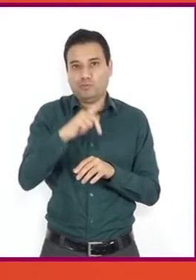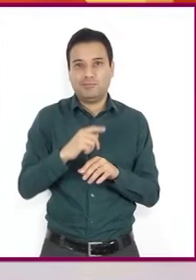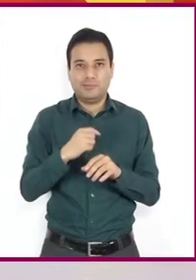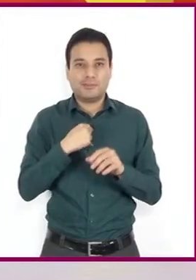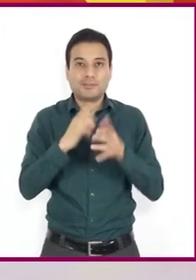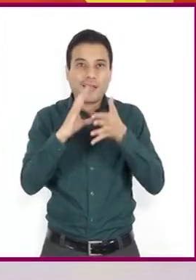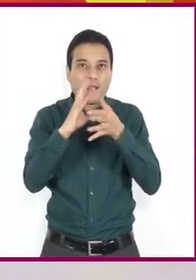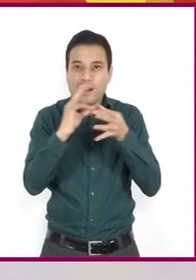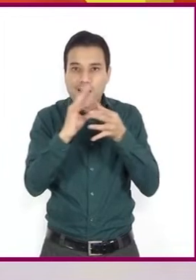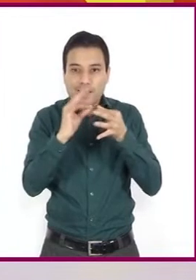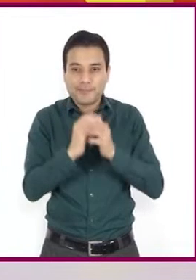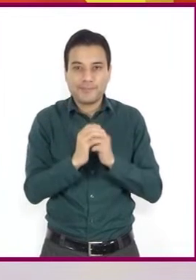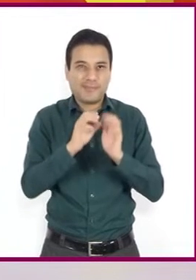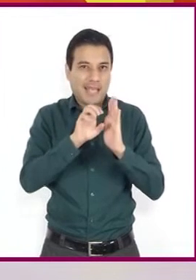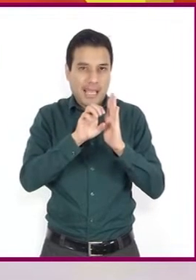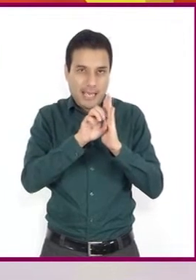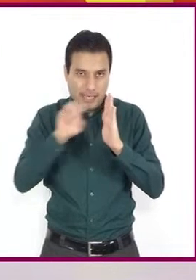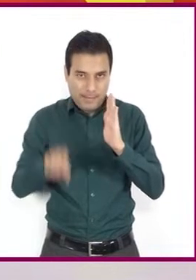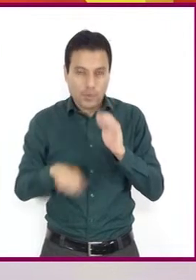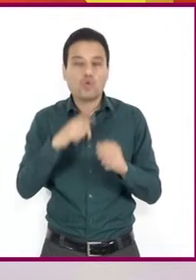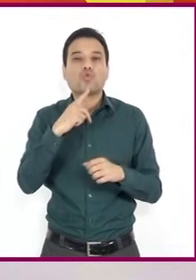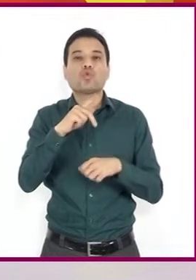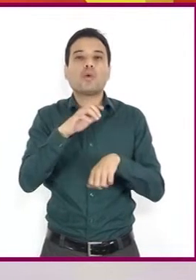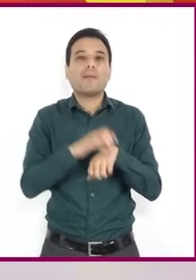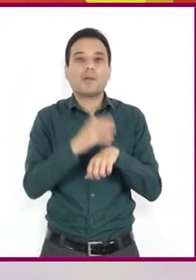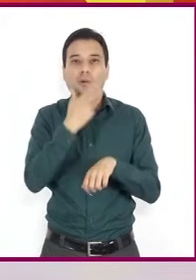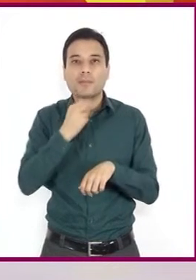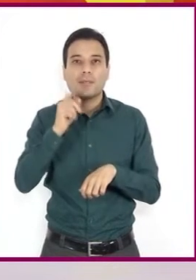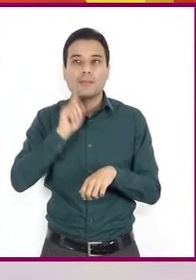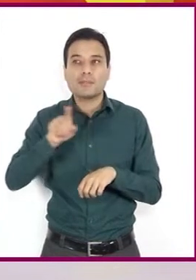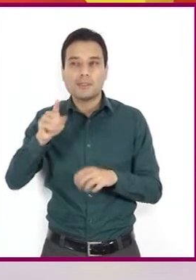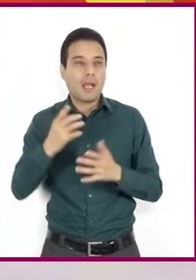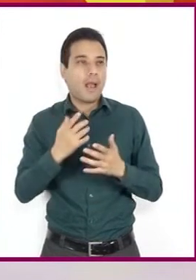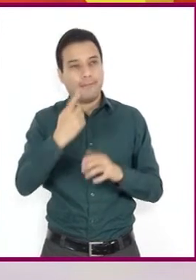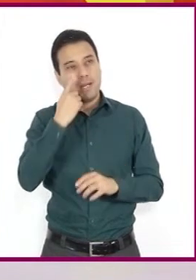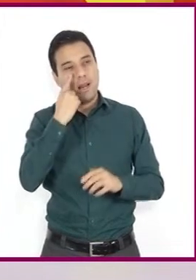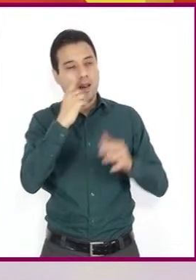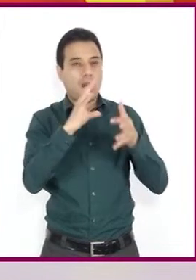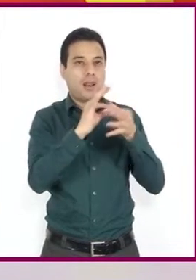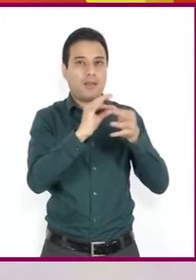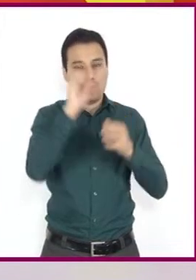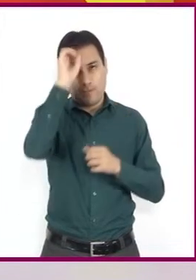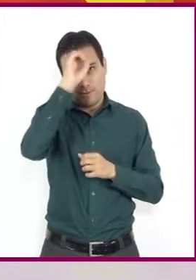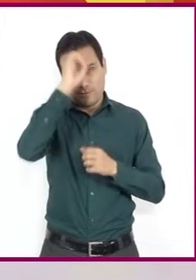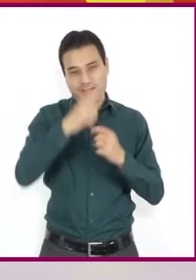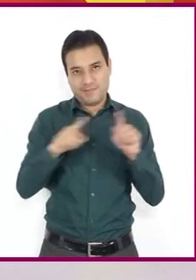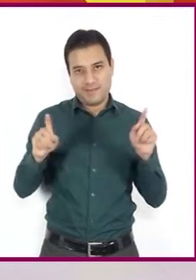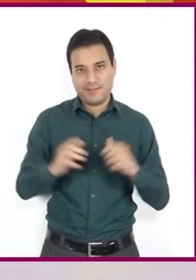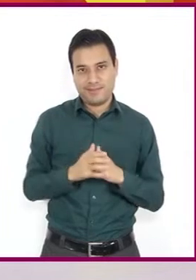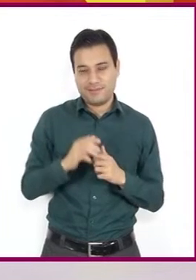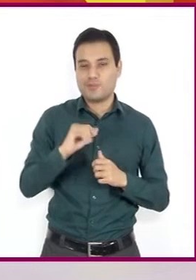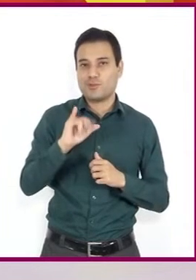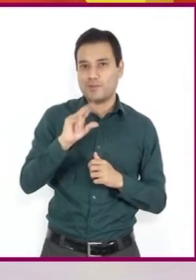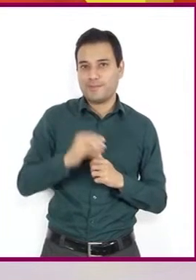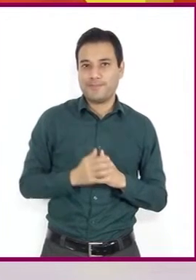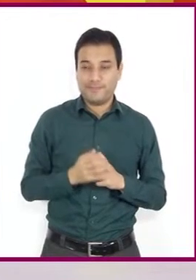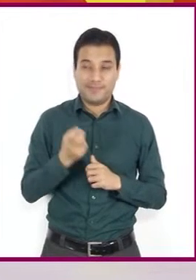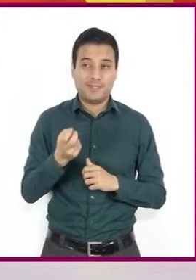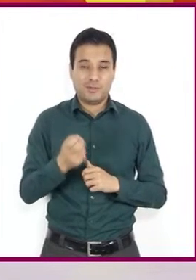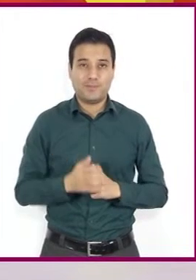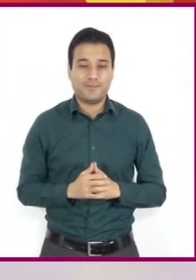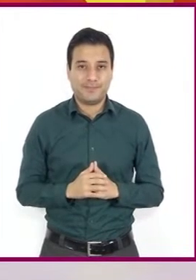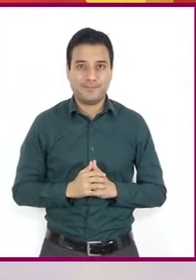ganaron. Pero si lo contara su amiga o amigo vencido, la historia sería diferente, ¿verdad, profesora? Así